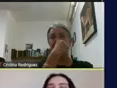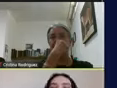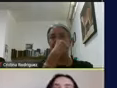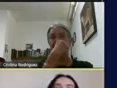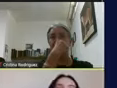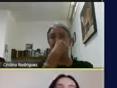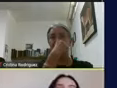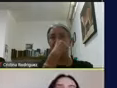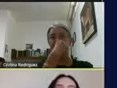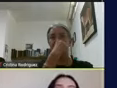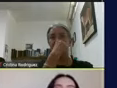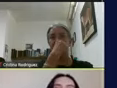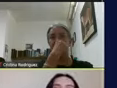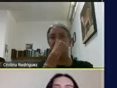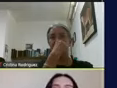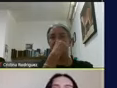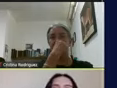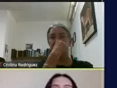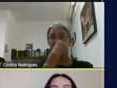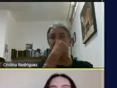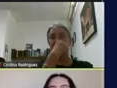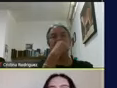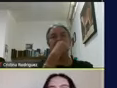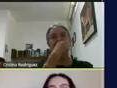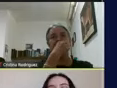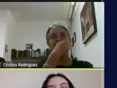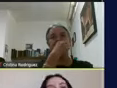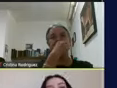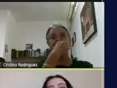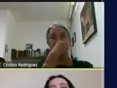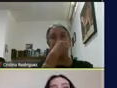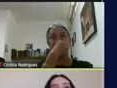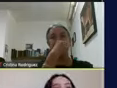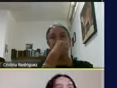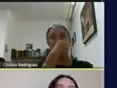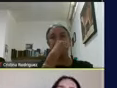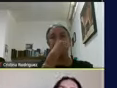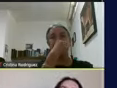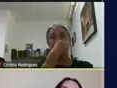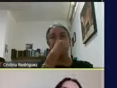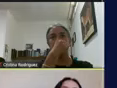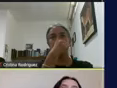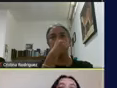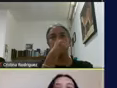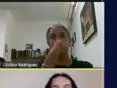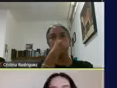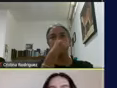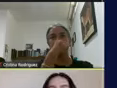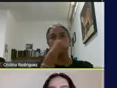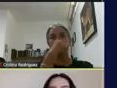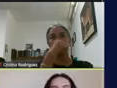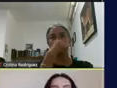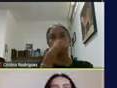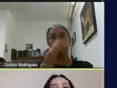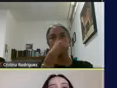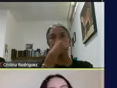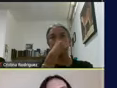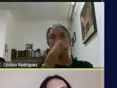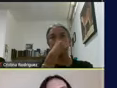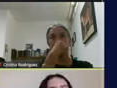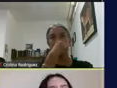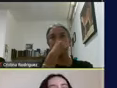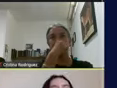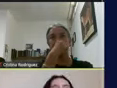para ver cómo el tobillo reacciona ante este estrés y si debemos regresarnos un poquito o seguir avanzando.